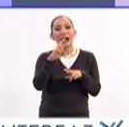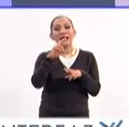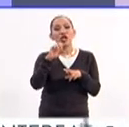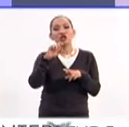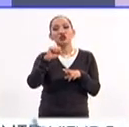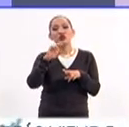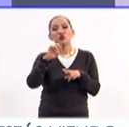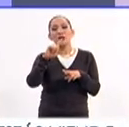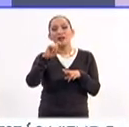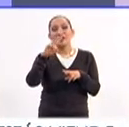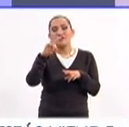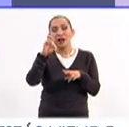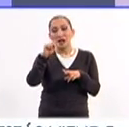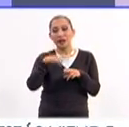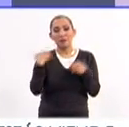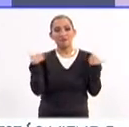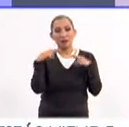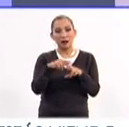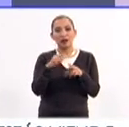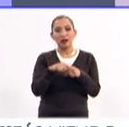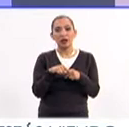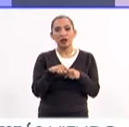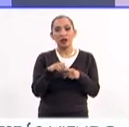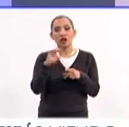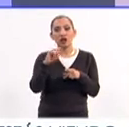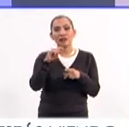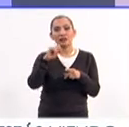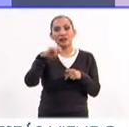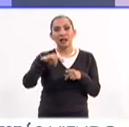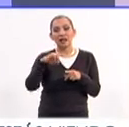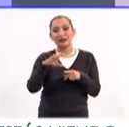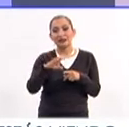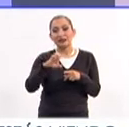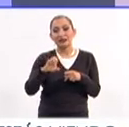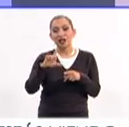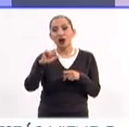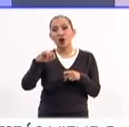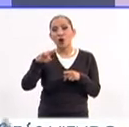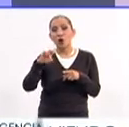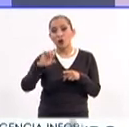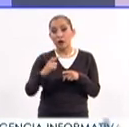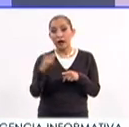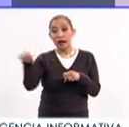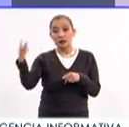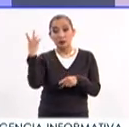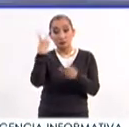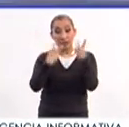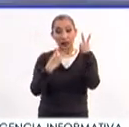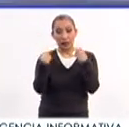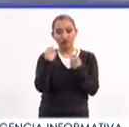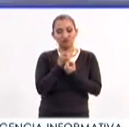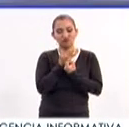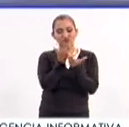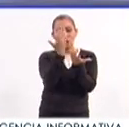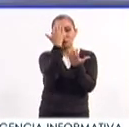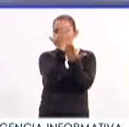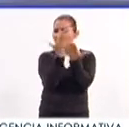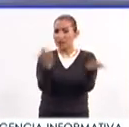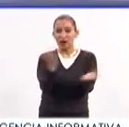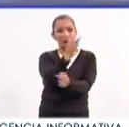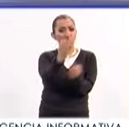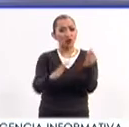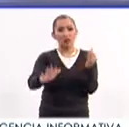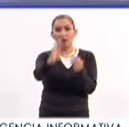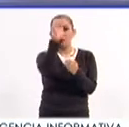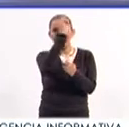O'Sullivan y el profesor Constant Lung. Ellos dos vienen a compartir su conocimiento, pero estamos abiertos a todas